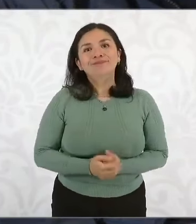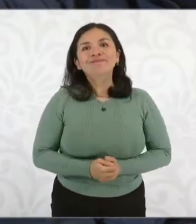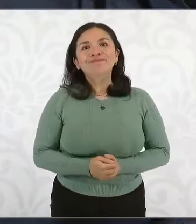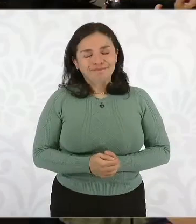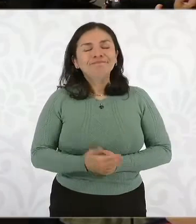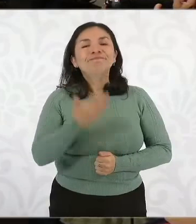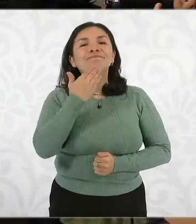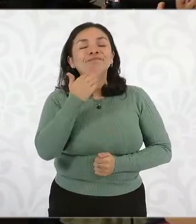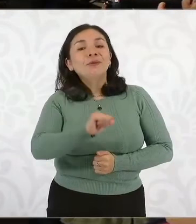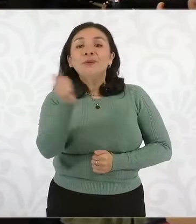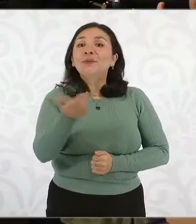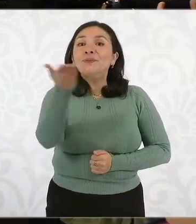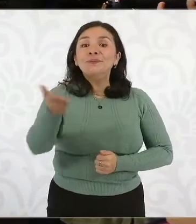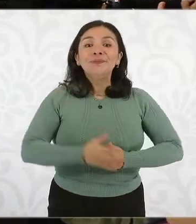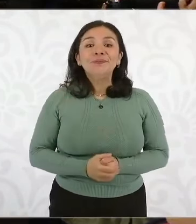Bueno, vamos.